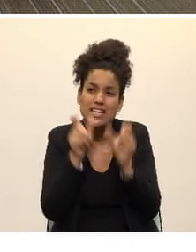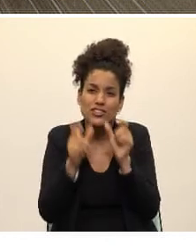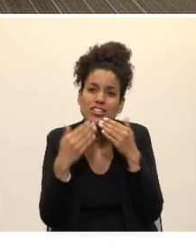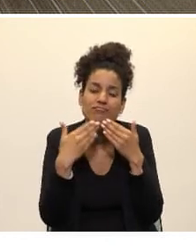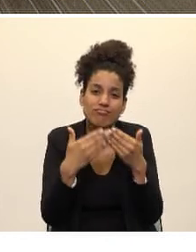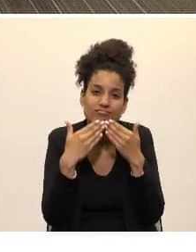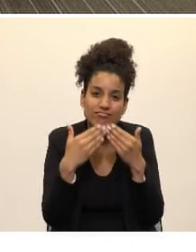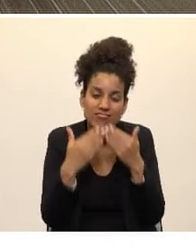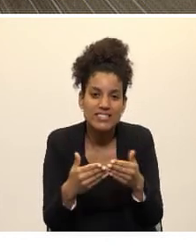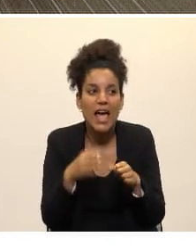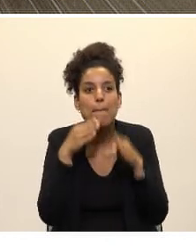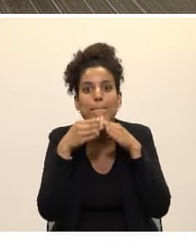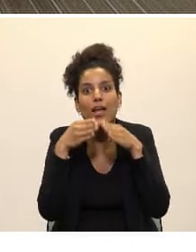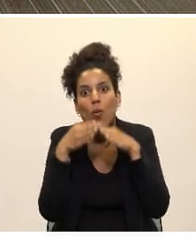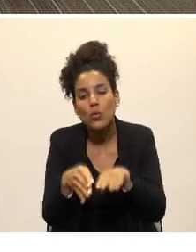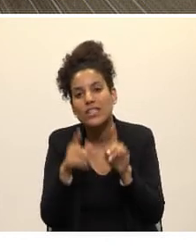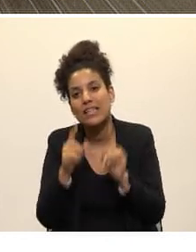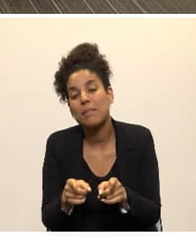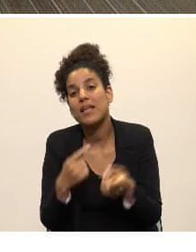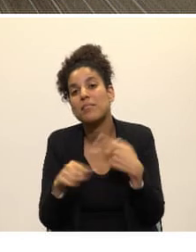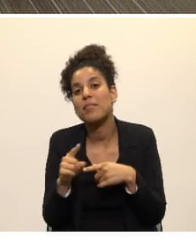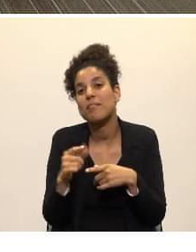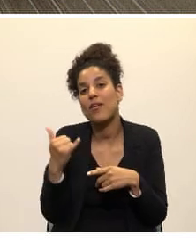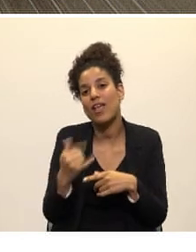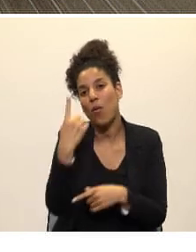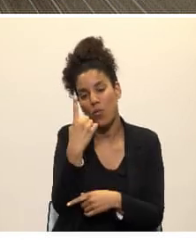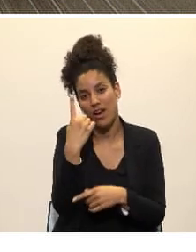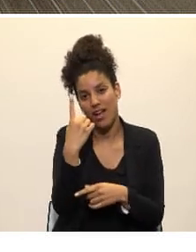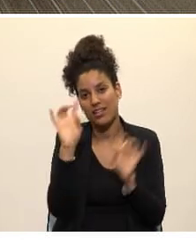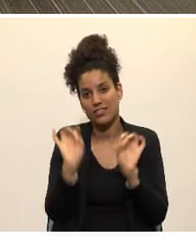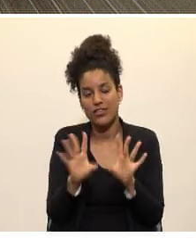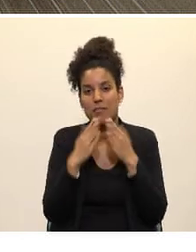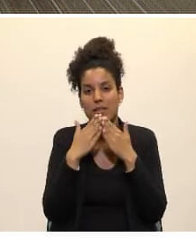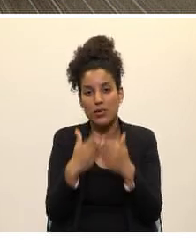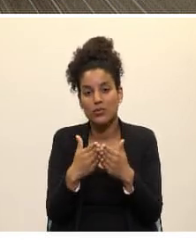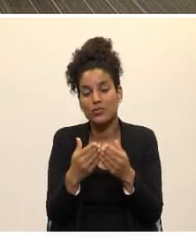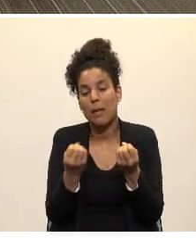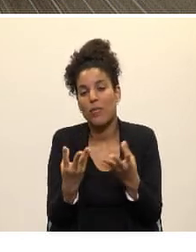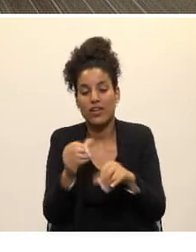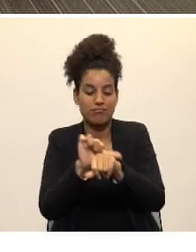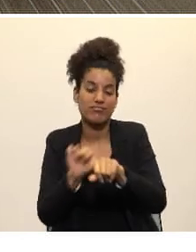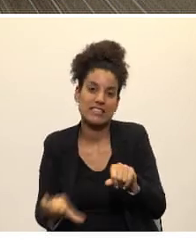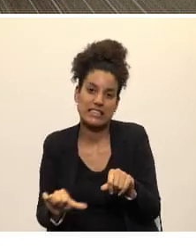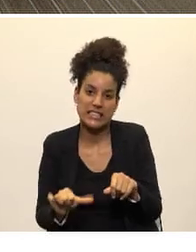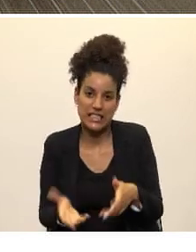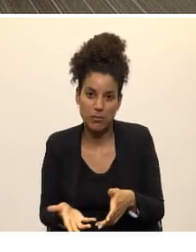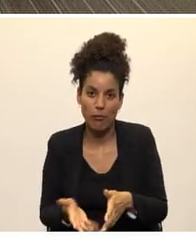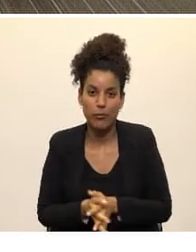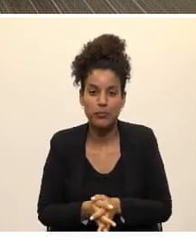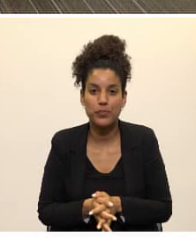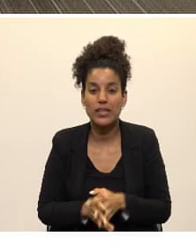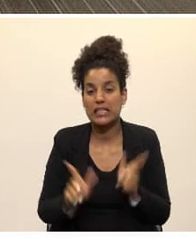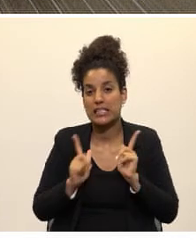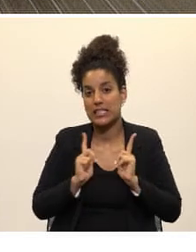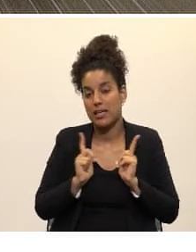demás. Lamentamos que vamos a hacerte una, en realidad solamente por el tiempo que nos está corriendo. Bueno, y